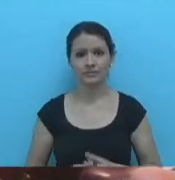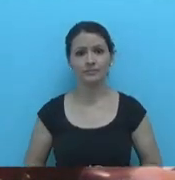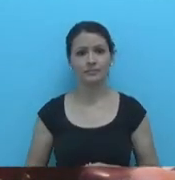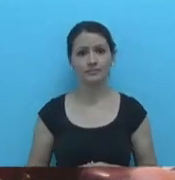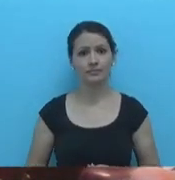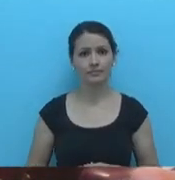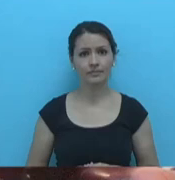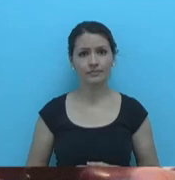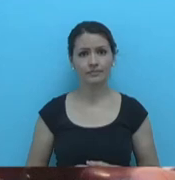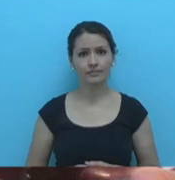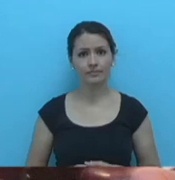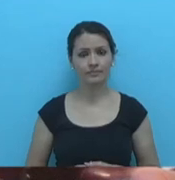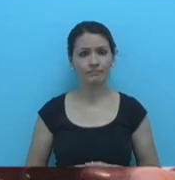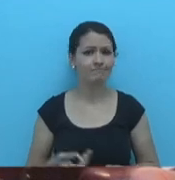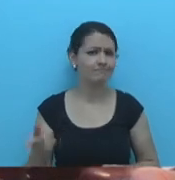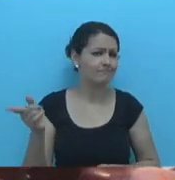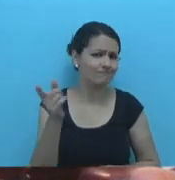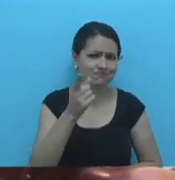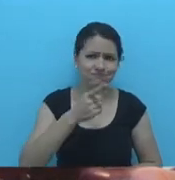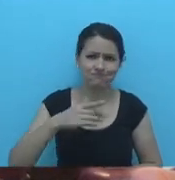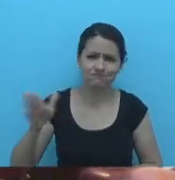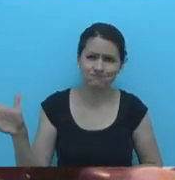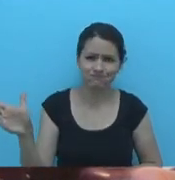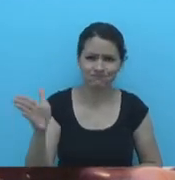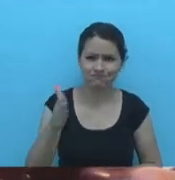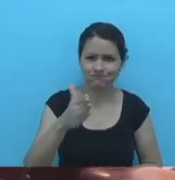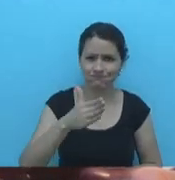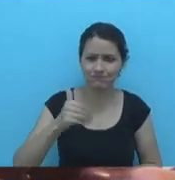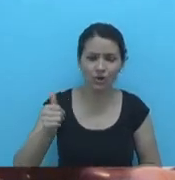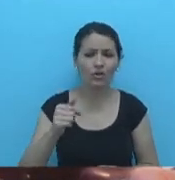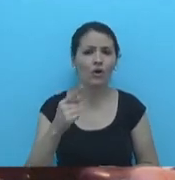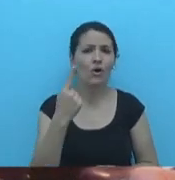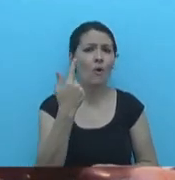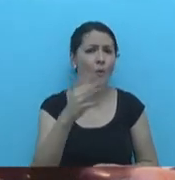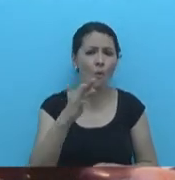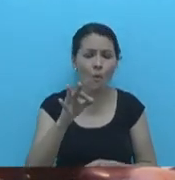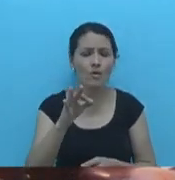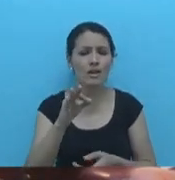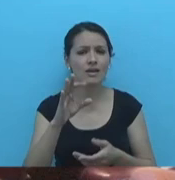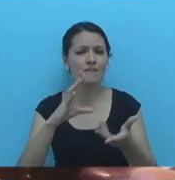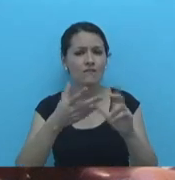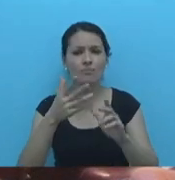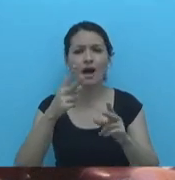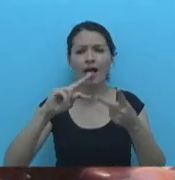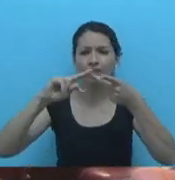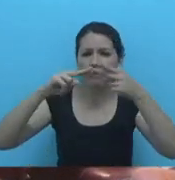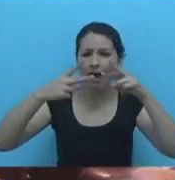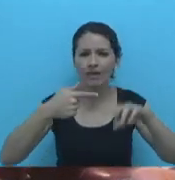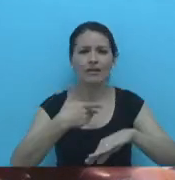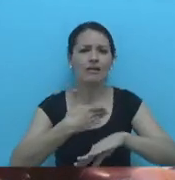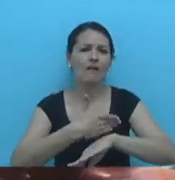Jara. Todo esto no es la única causa en la cual los ADN tardan